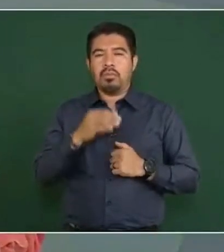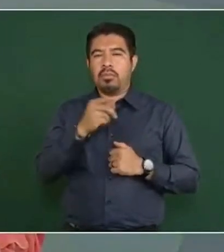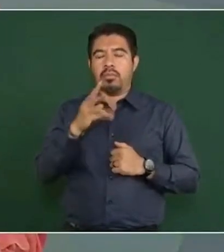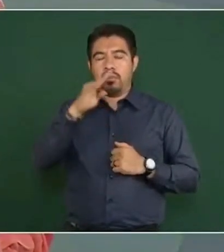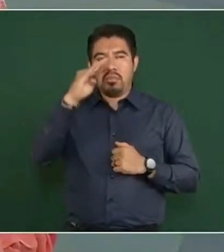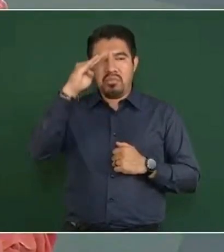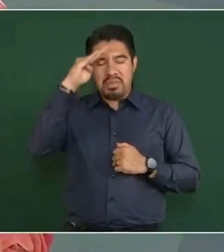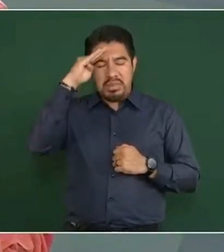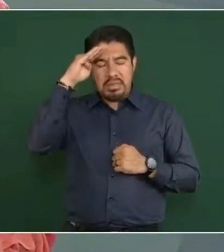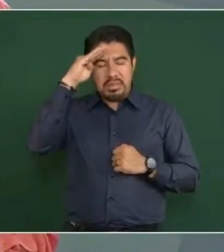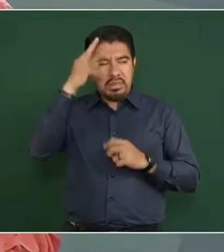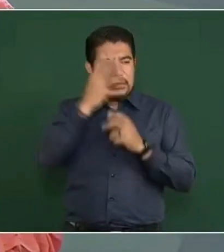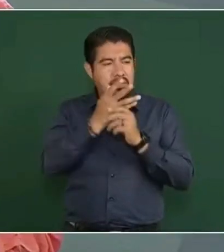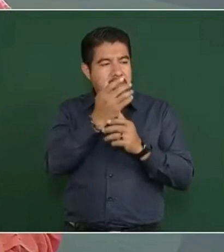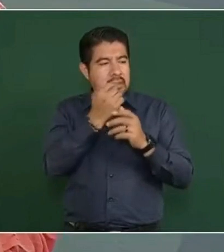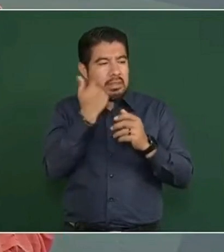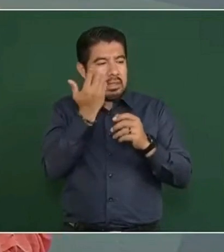sustituir ellos